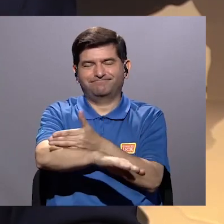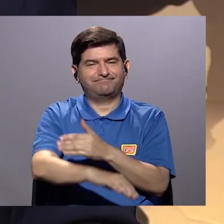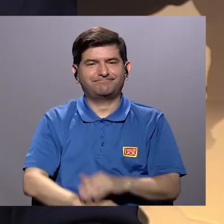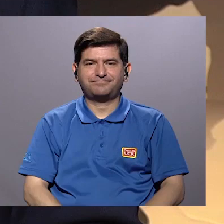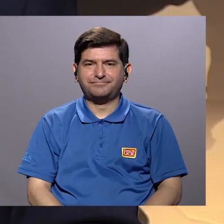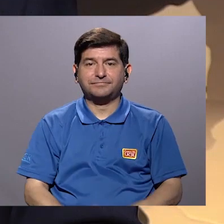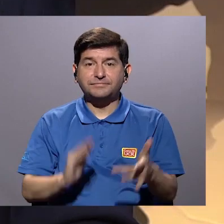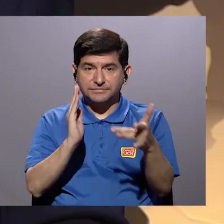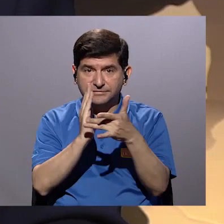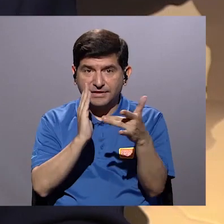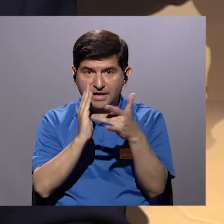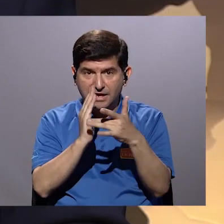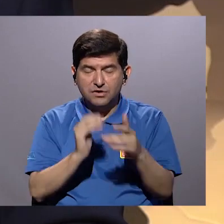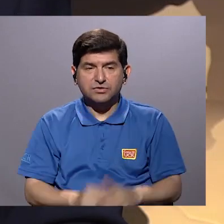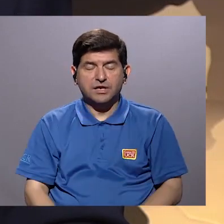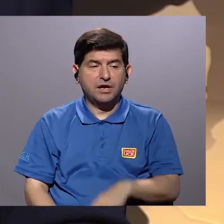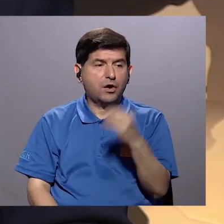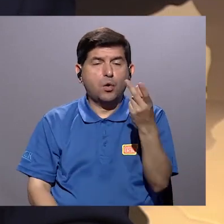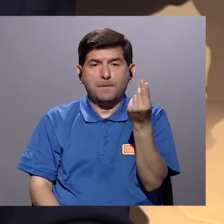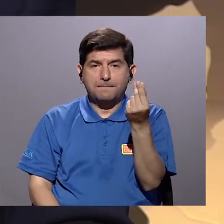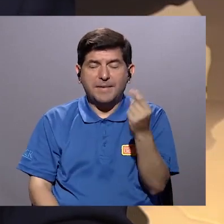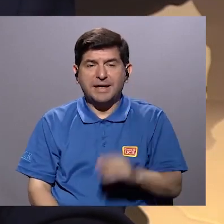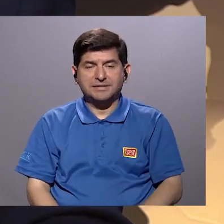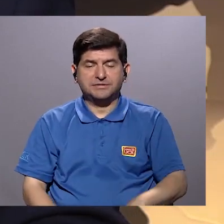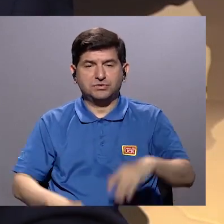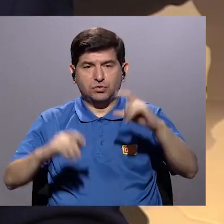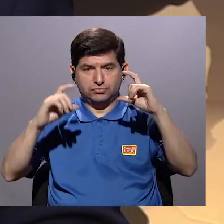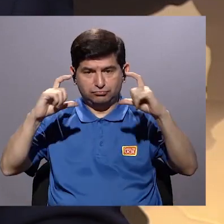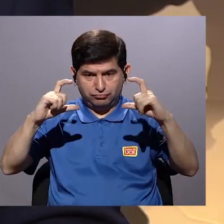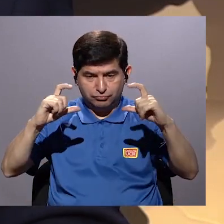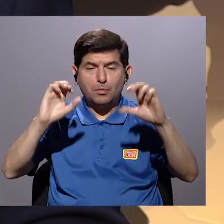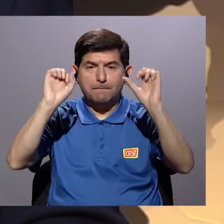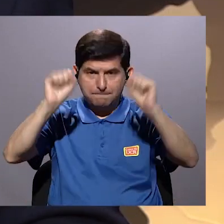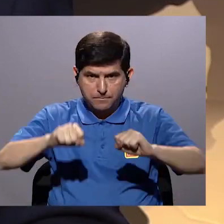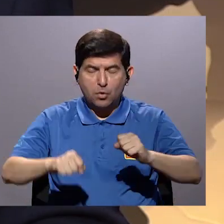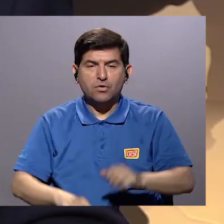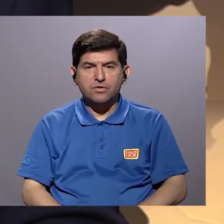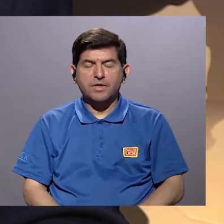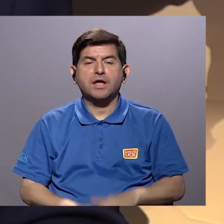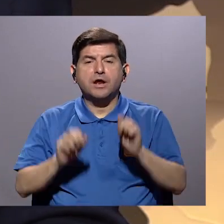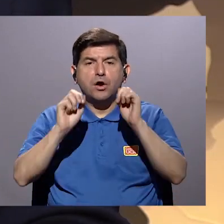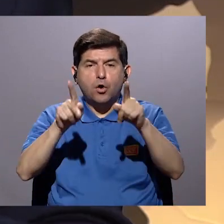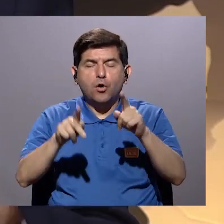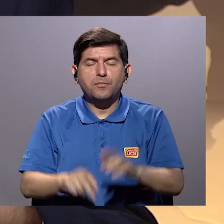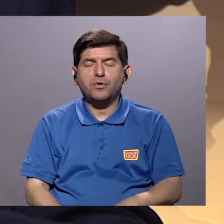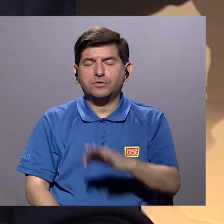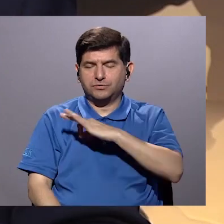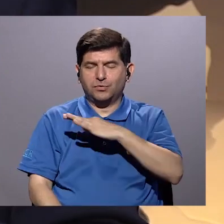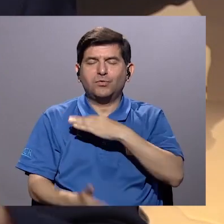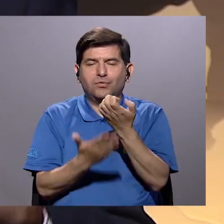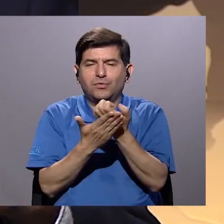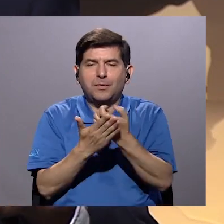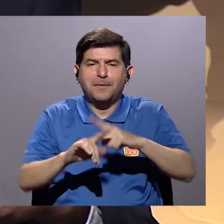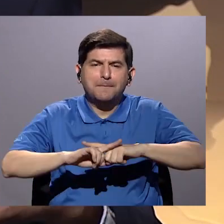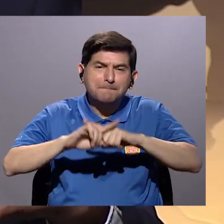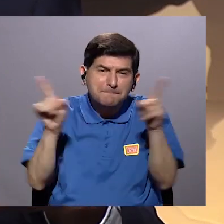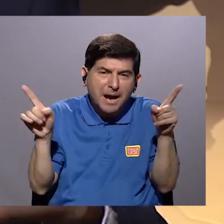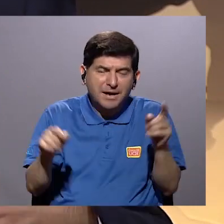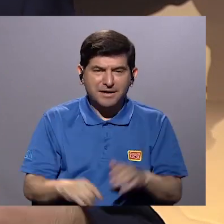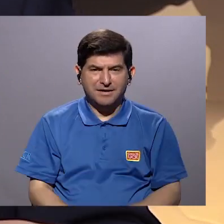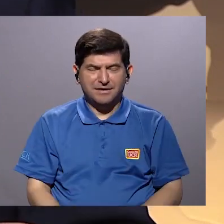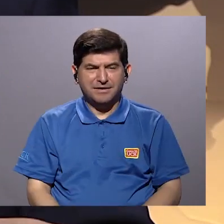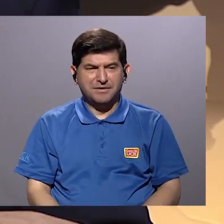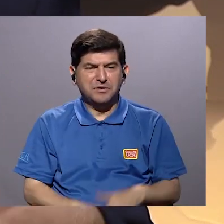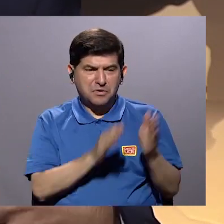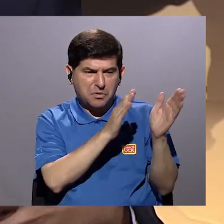la tecnología de las baterías, o en los precios en particular, para poder llegar a ser factible y rentable, pero hay ciertos